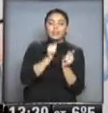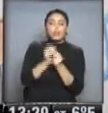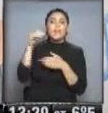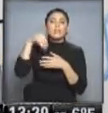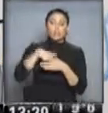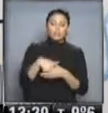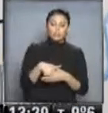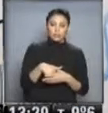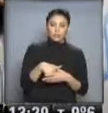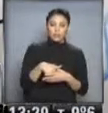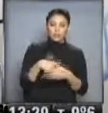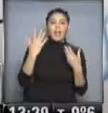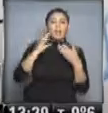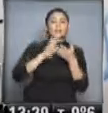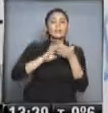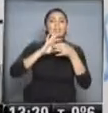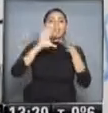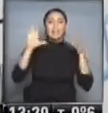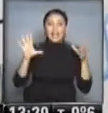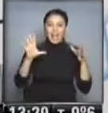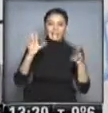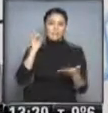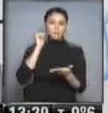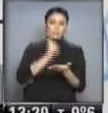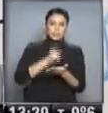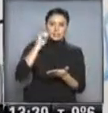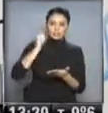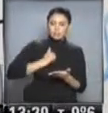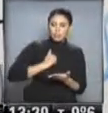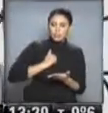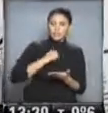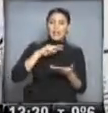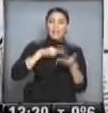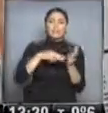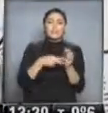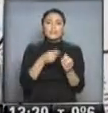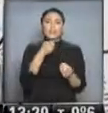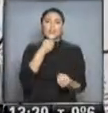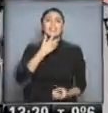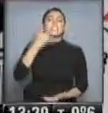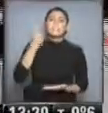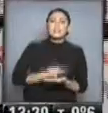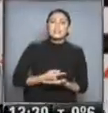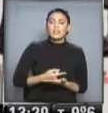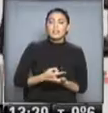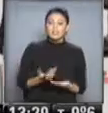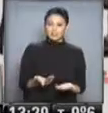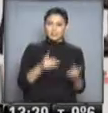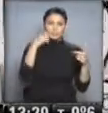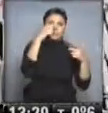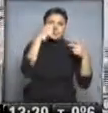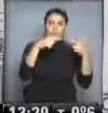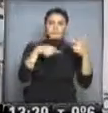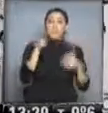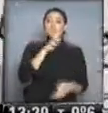voto, la democracia, los golpes de Estado, la dictadura, qué significa tomar decisiones en este sentido, la